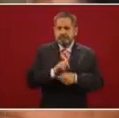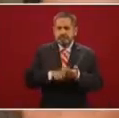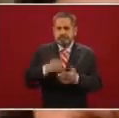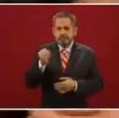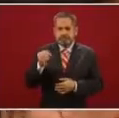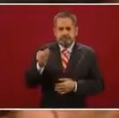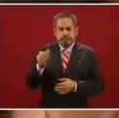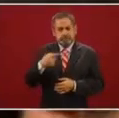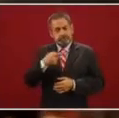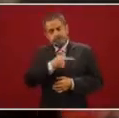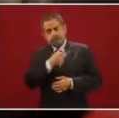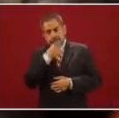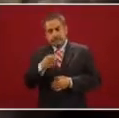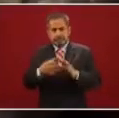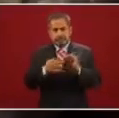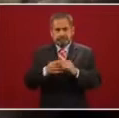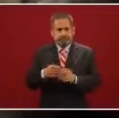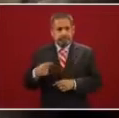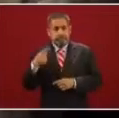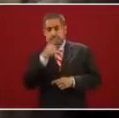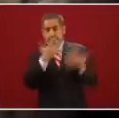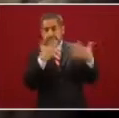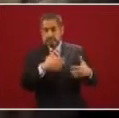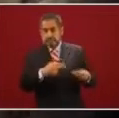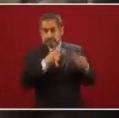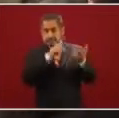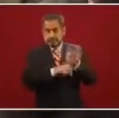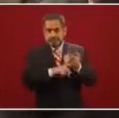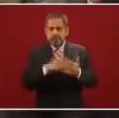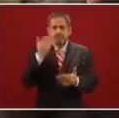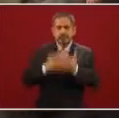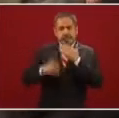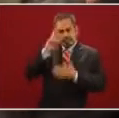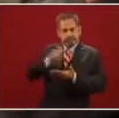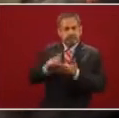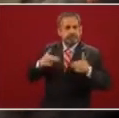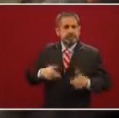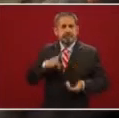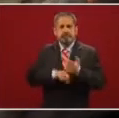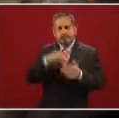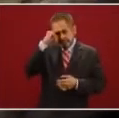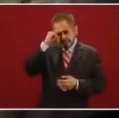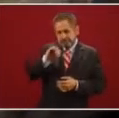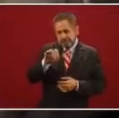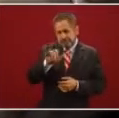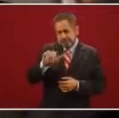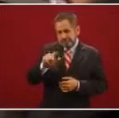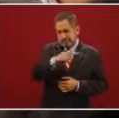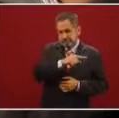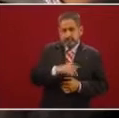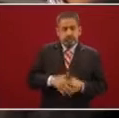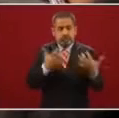febrero dice que efectivamente esta empresa viola los derechos humanos sobre la accesibilidad al agua? Y esta